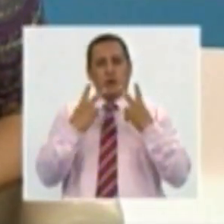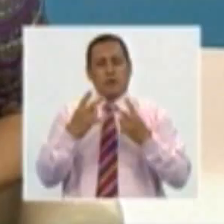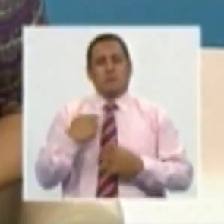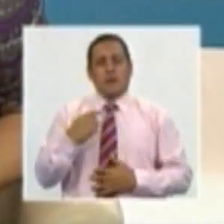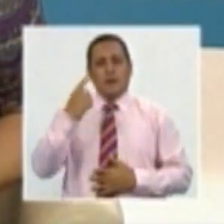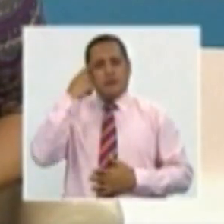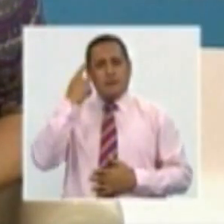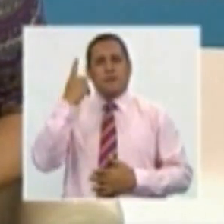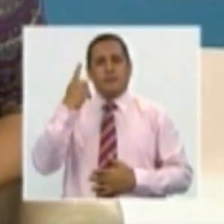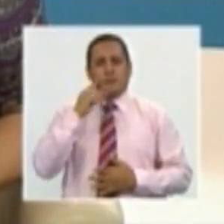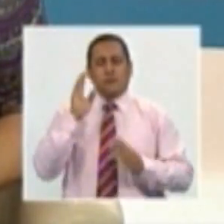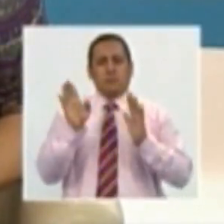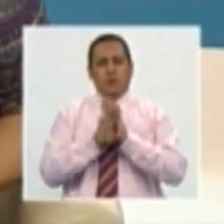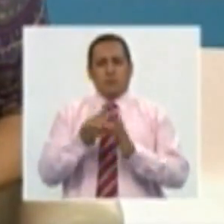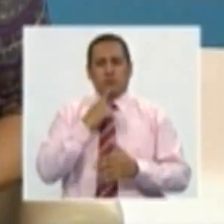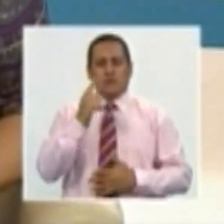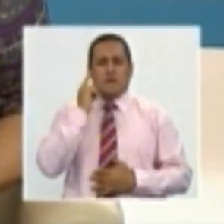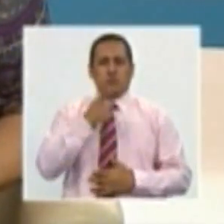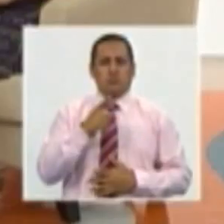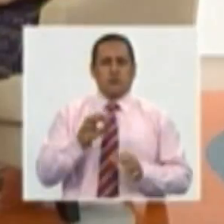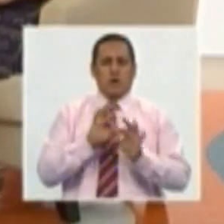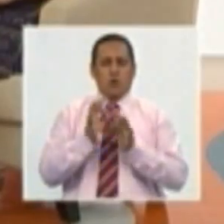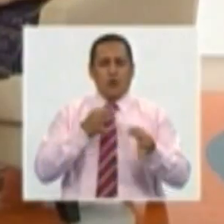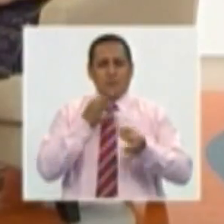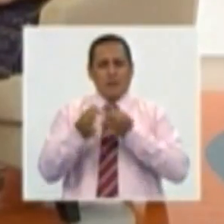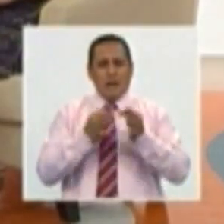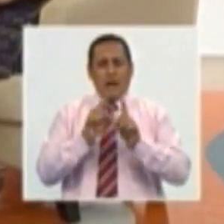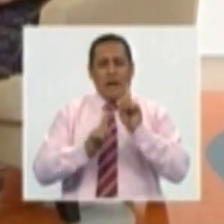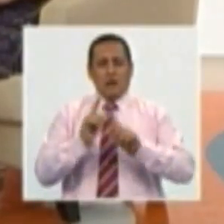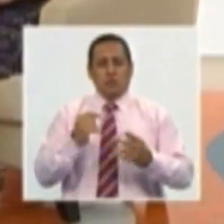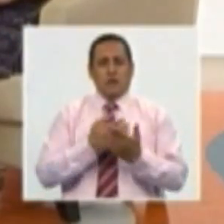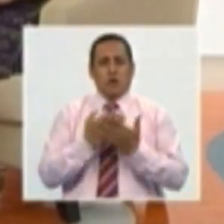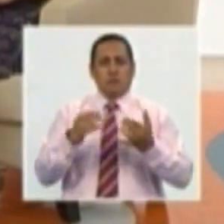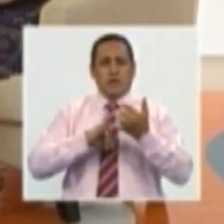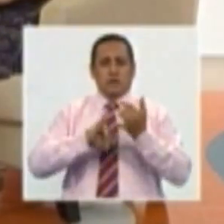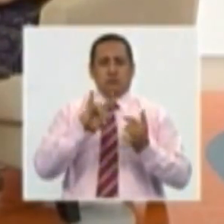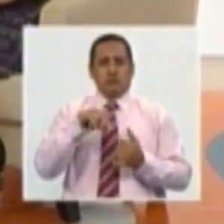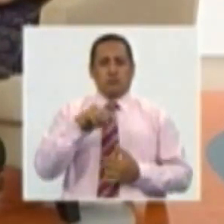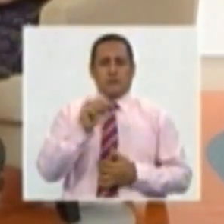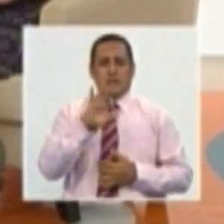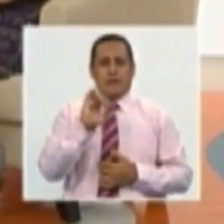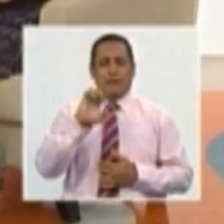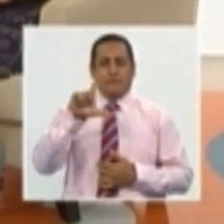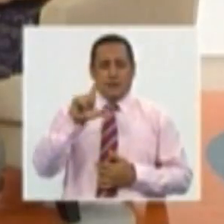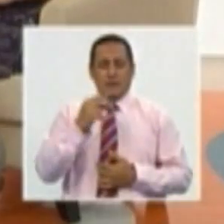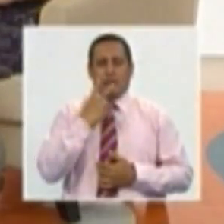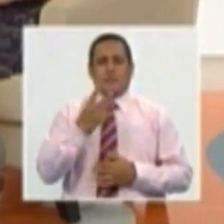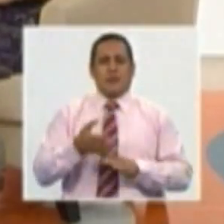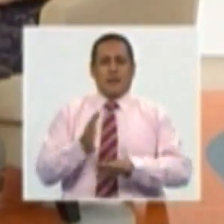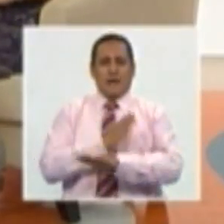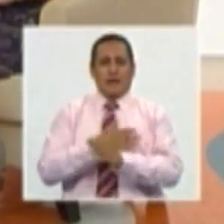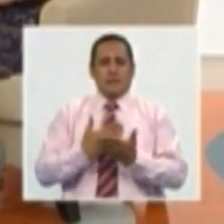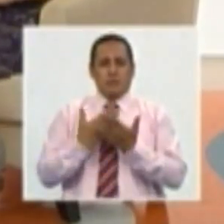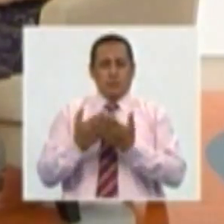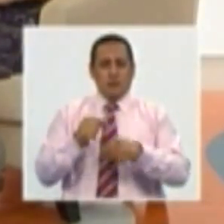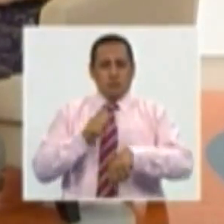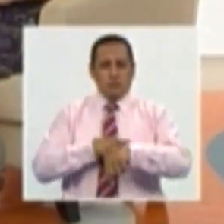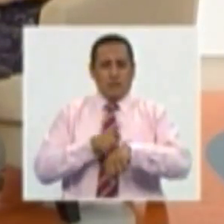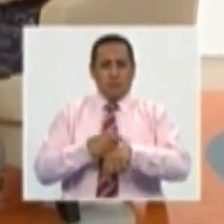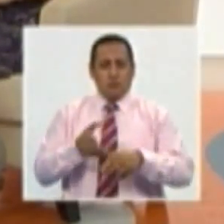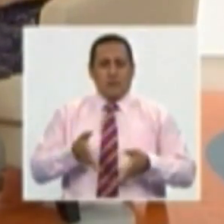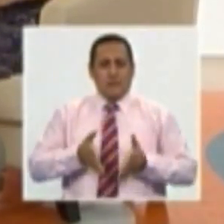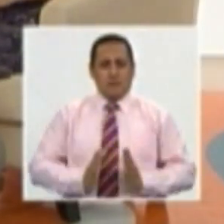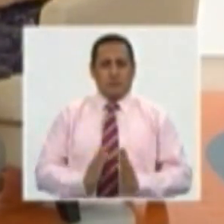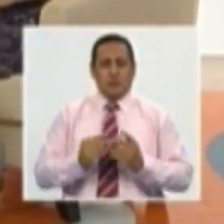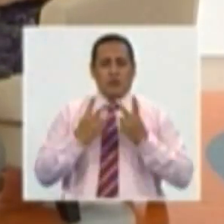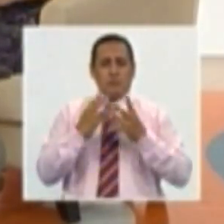mismo se anima a hacer alguna denuncia o advertir de algún caso a la SUNAFIL, y ya está muy cerca la fecha de